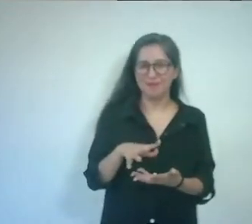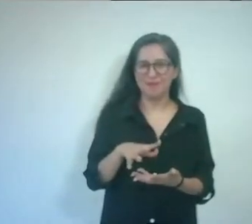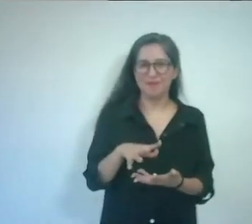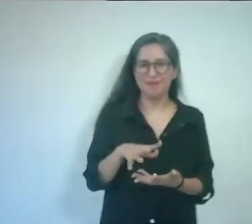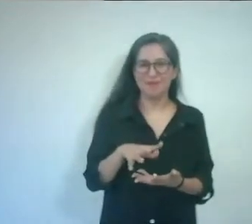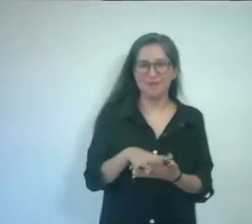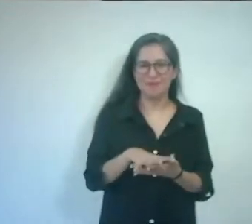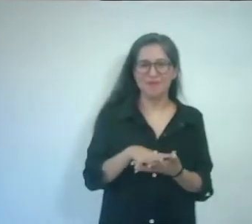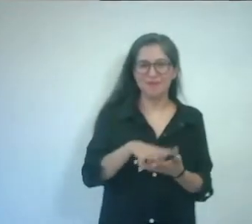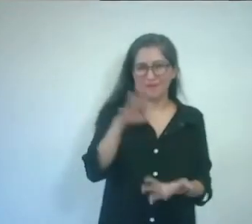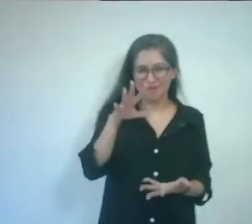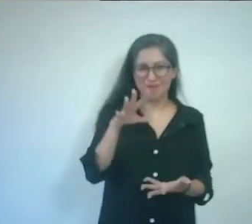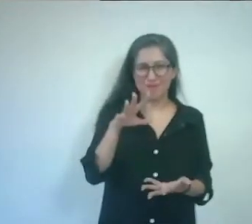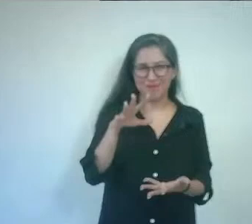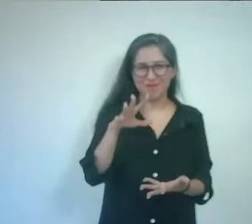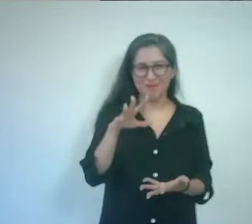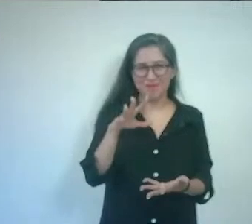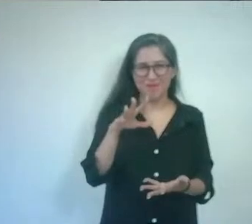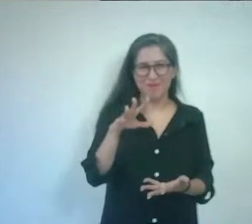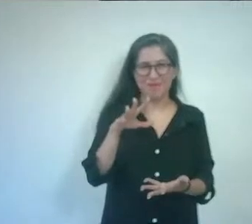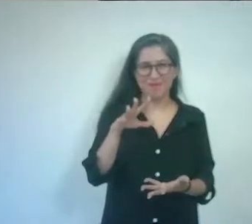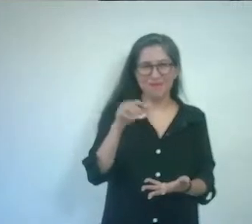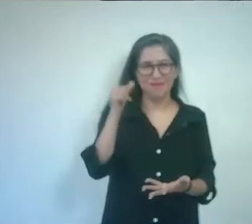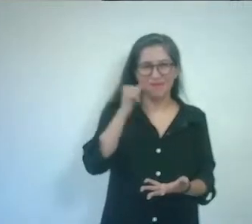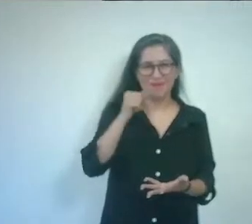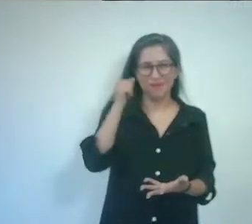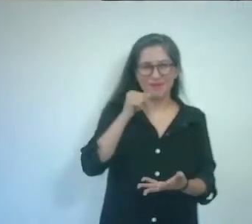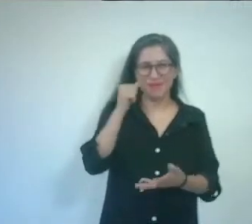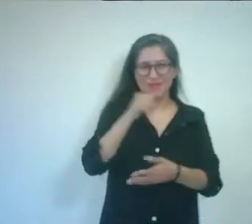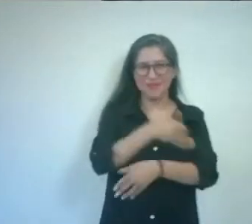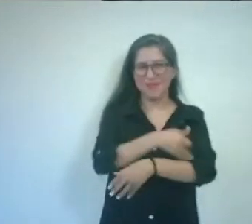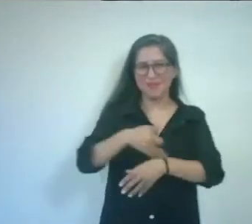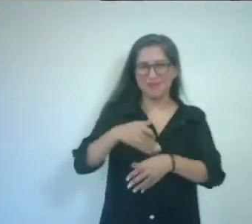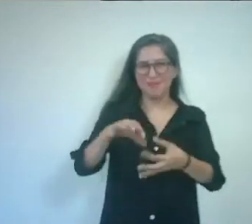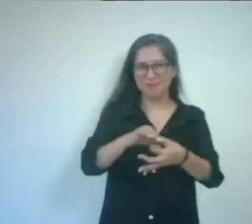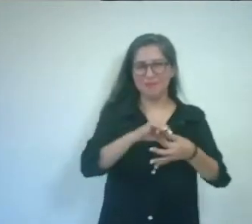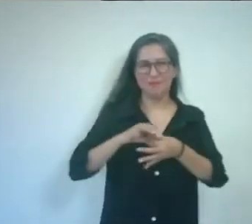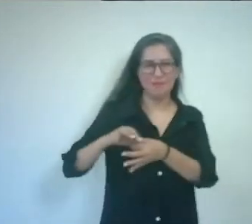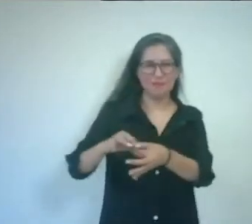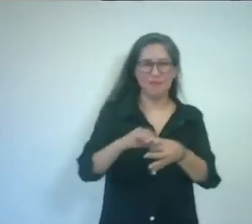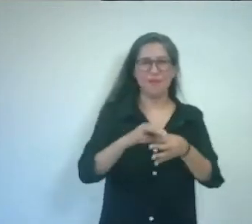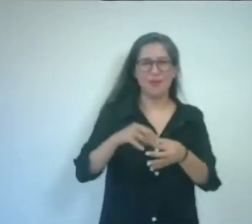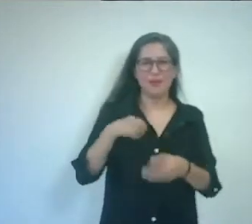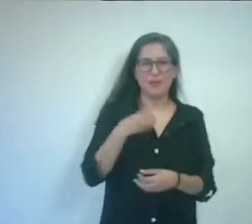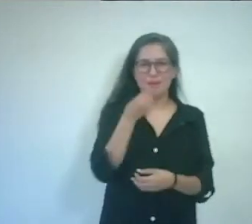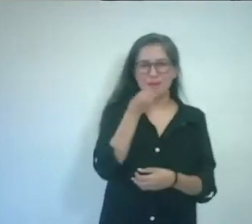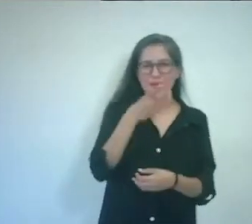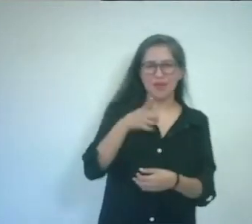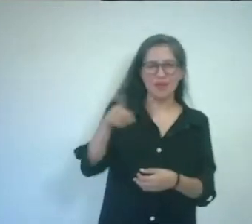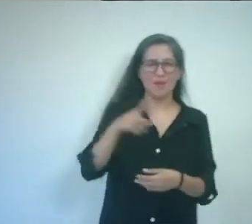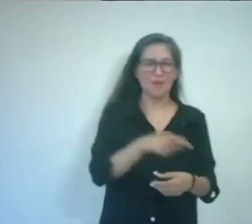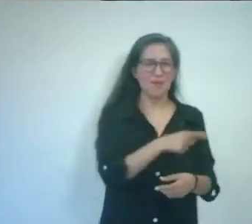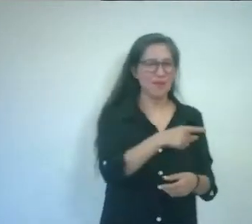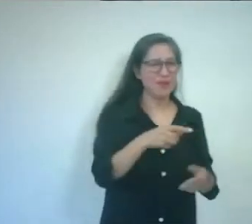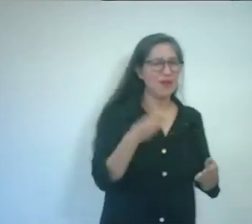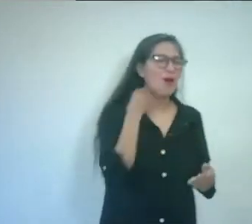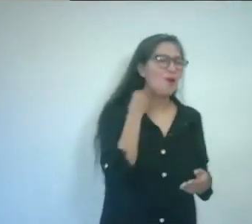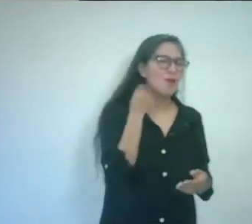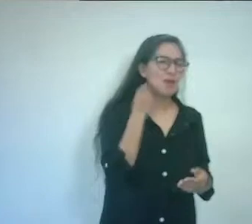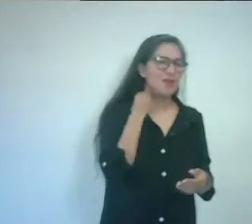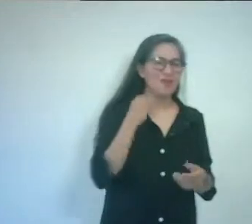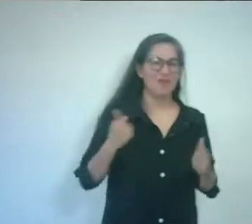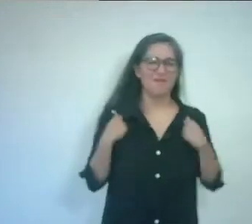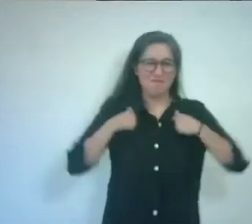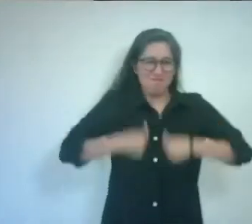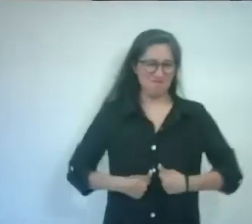la mayoría de las veces somos un gran equipo, somos una gran familia. Me encanta ver al equipo de jurídico, incluso con su playera preparada